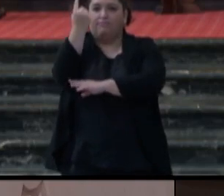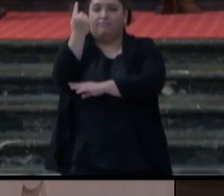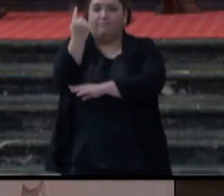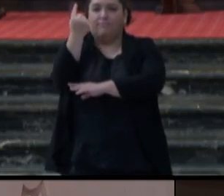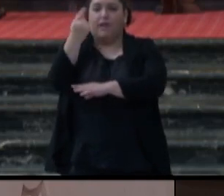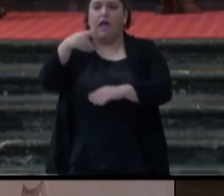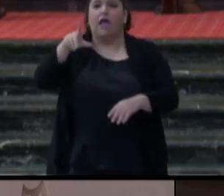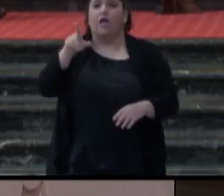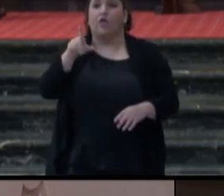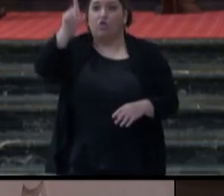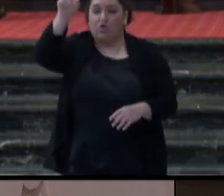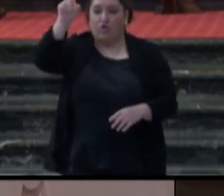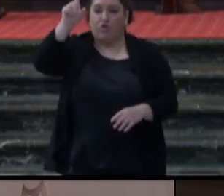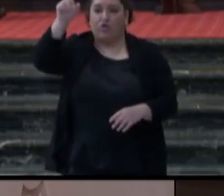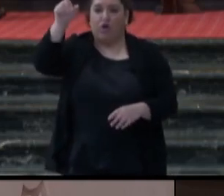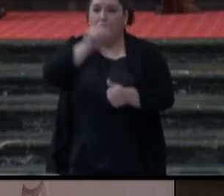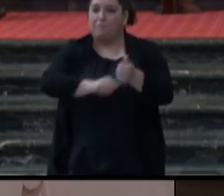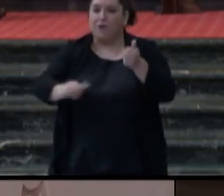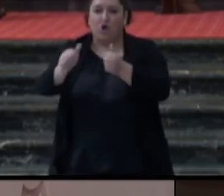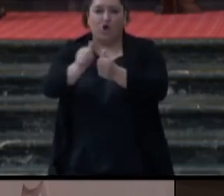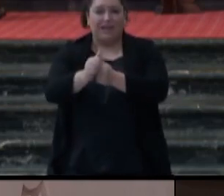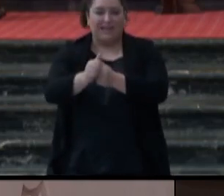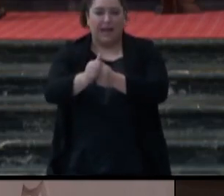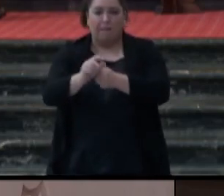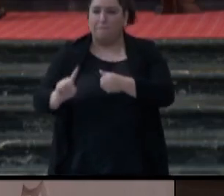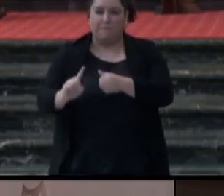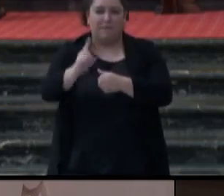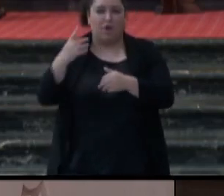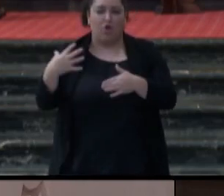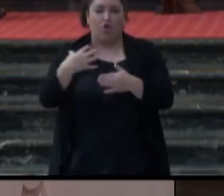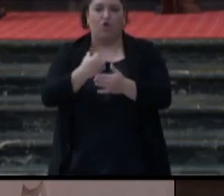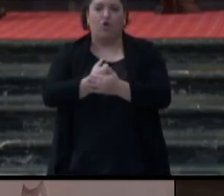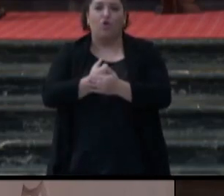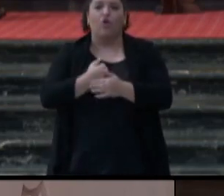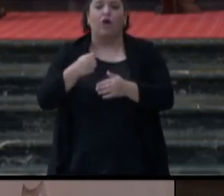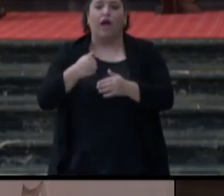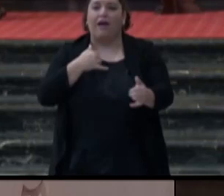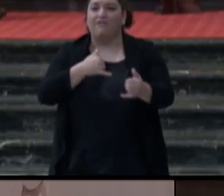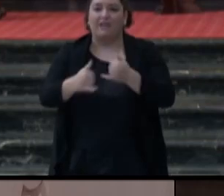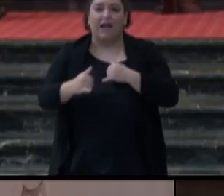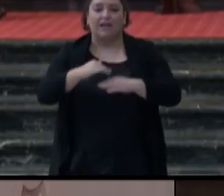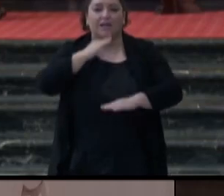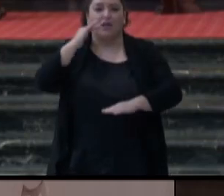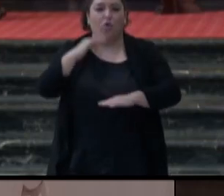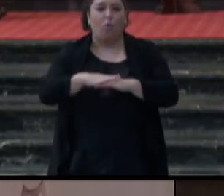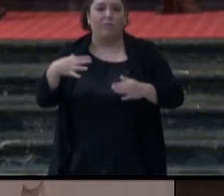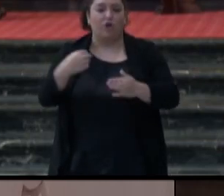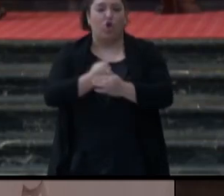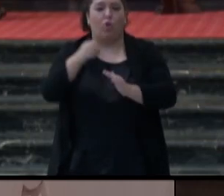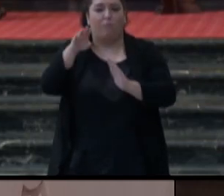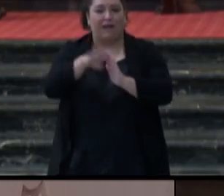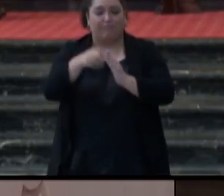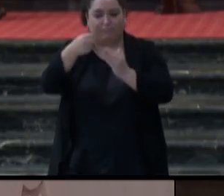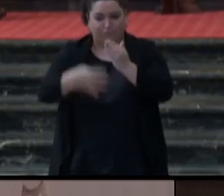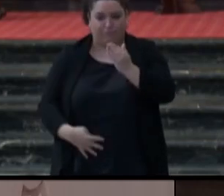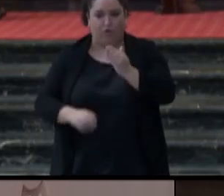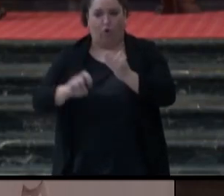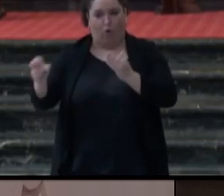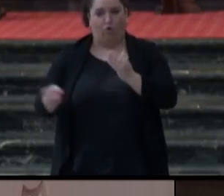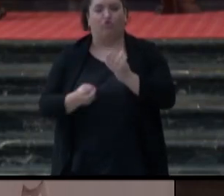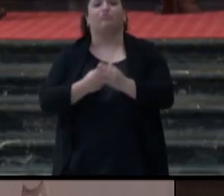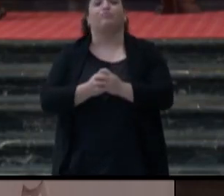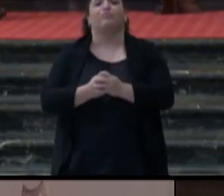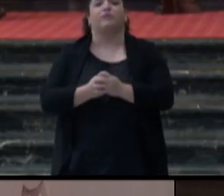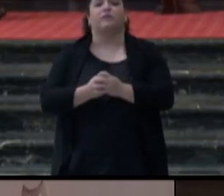poniéndole a Dios antes que nada Ni que nadie se cumplen todos los demás mandamientos y por el